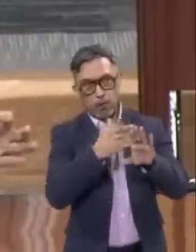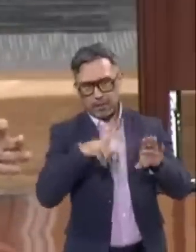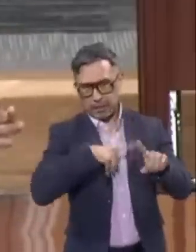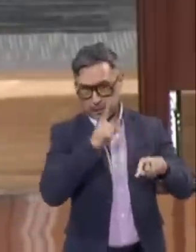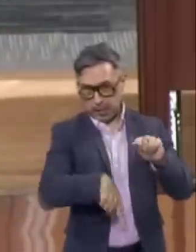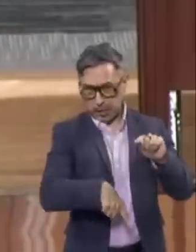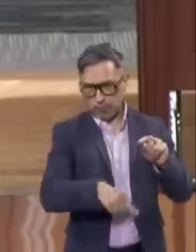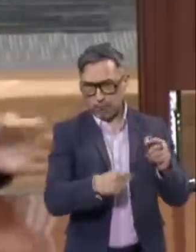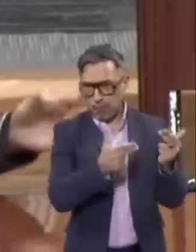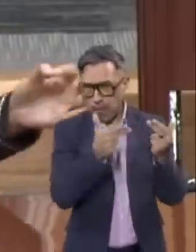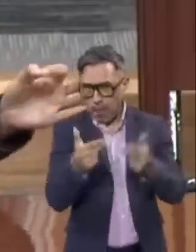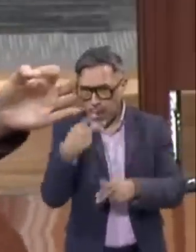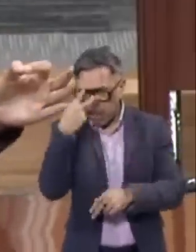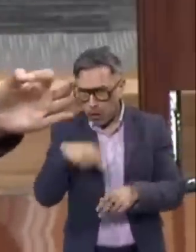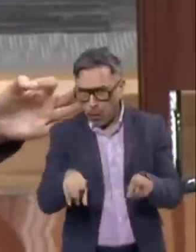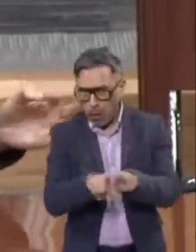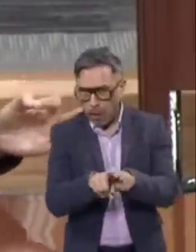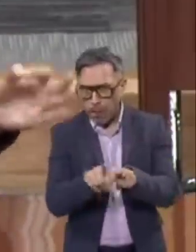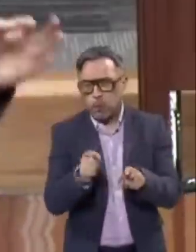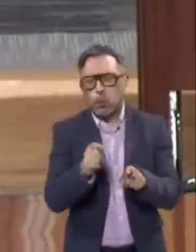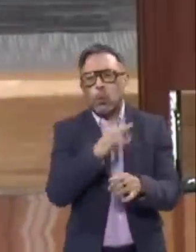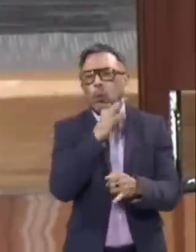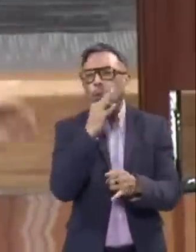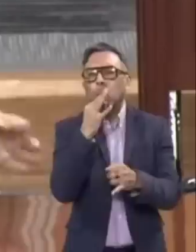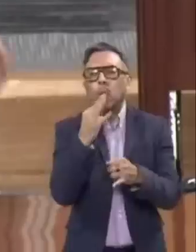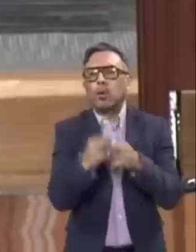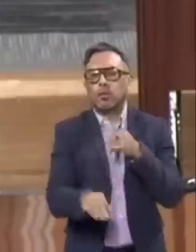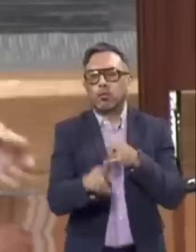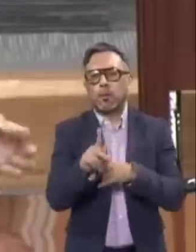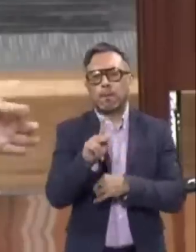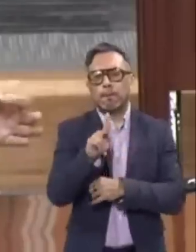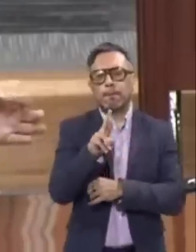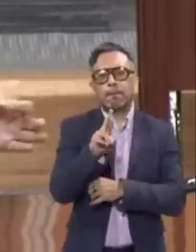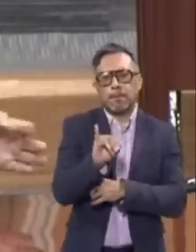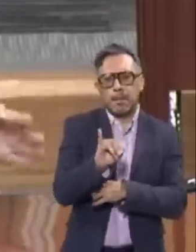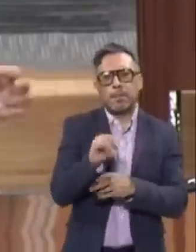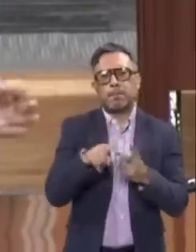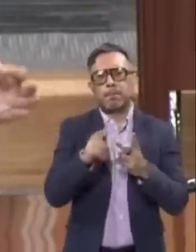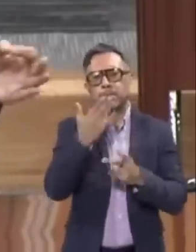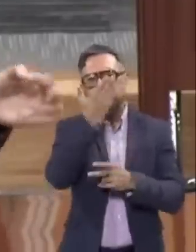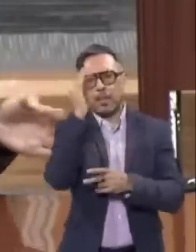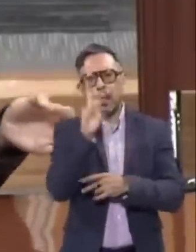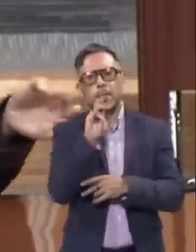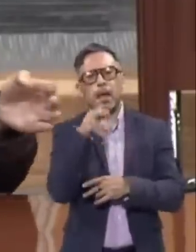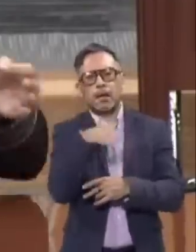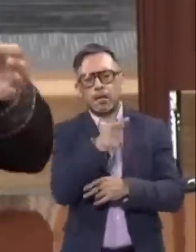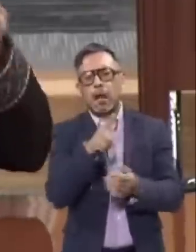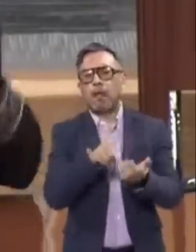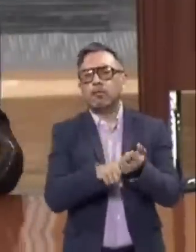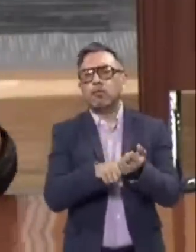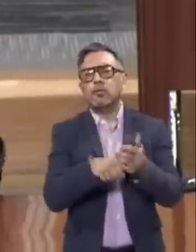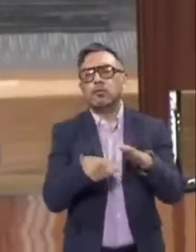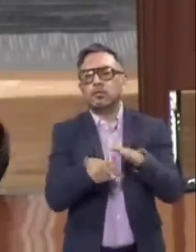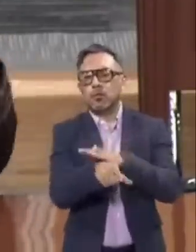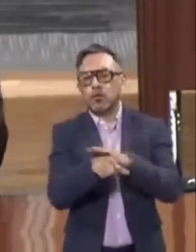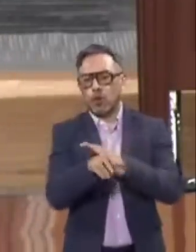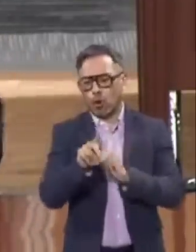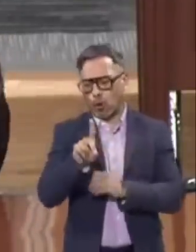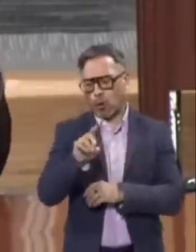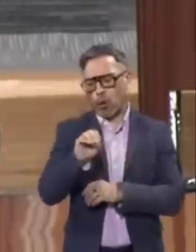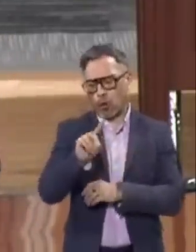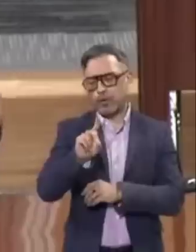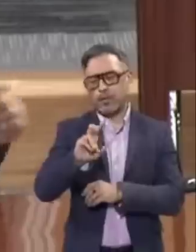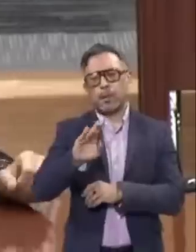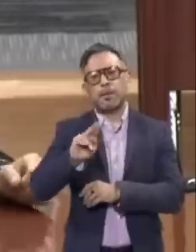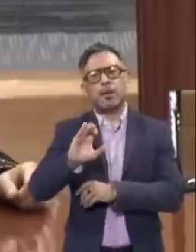últimas decide dar carpetazo y absorber al PRI y a Peña Nieto de haber dado sobornos de Odebrecht y